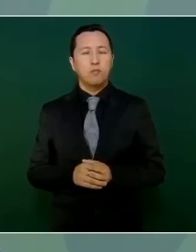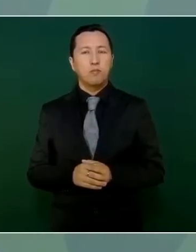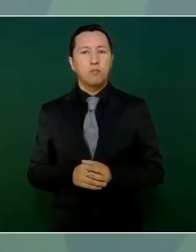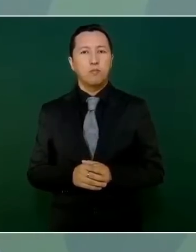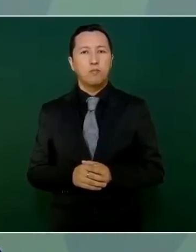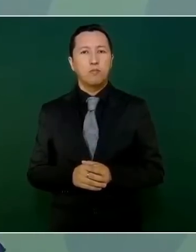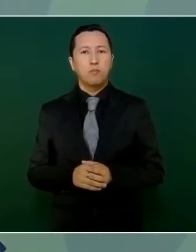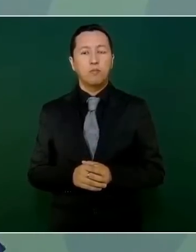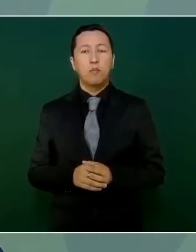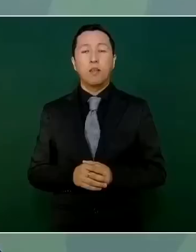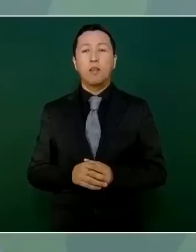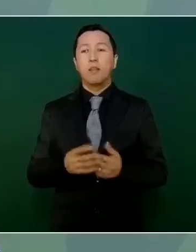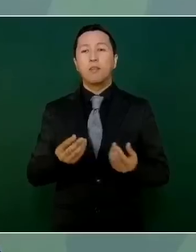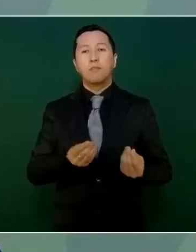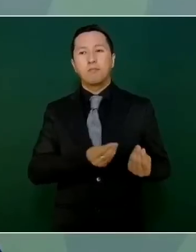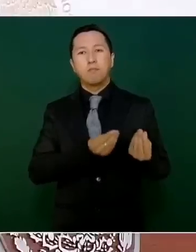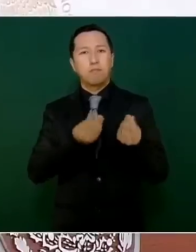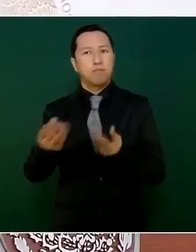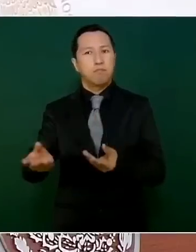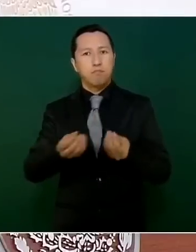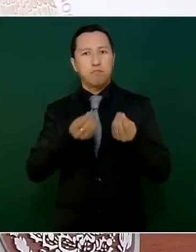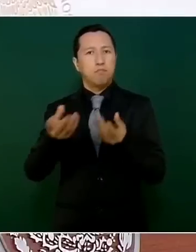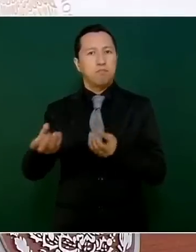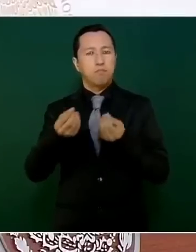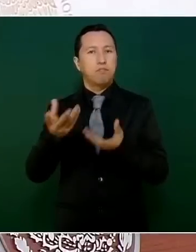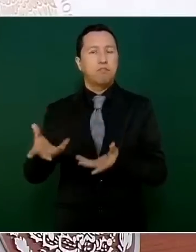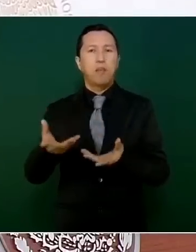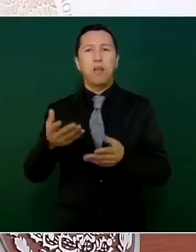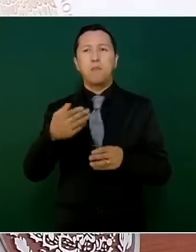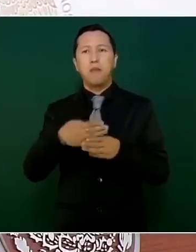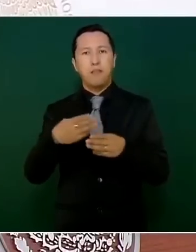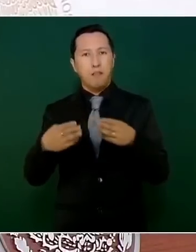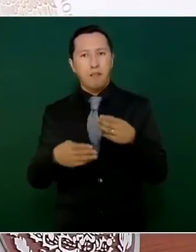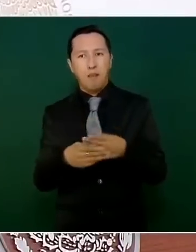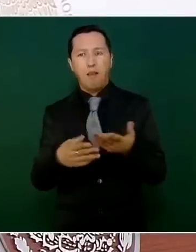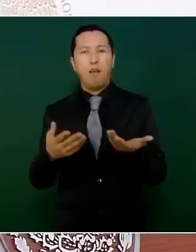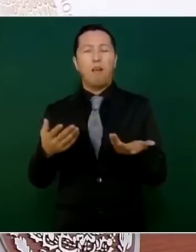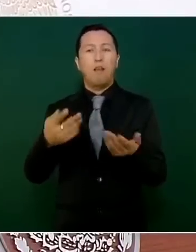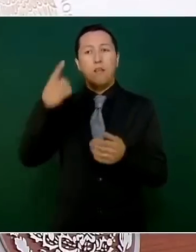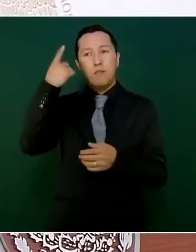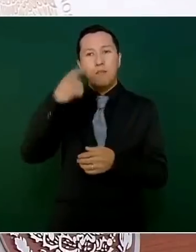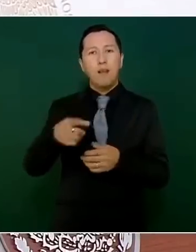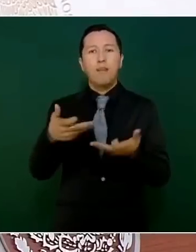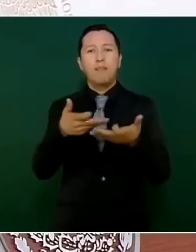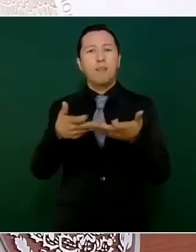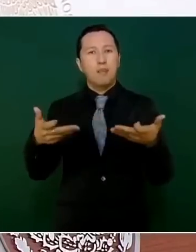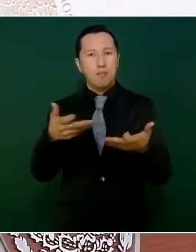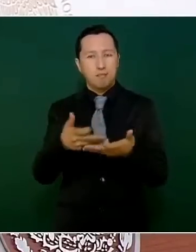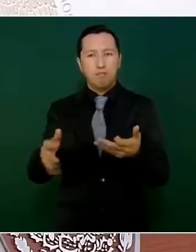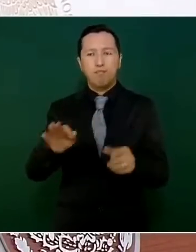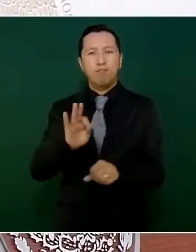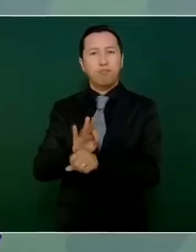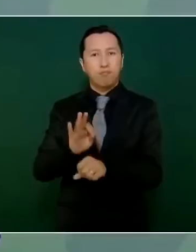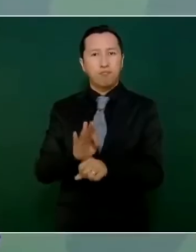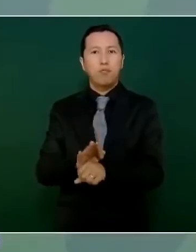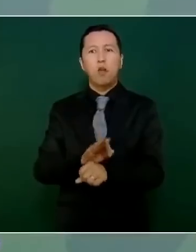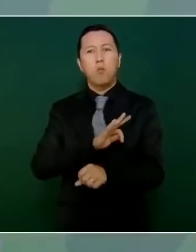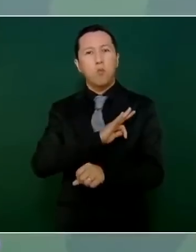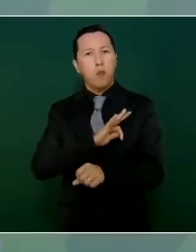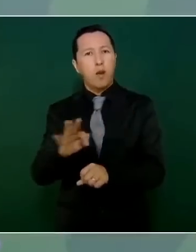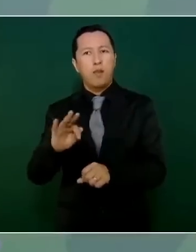para cultivar sus tierras, para sembrar árboles frutales y